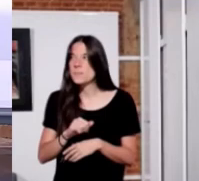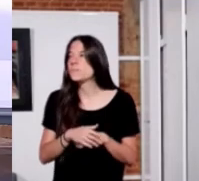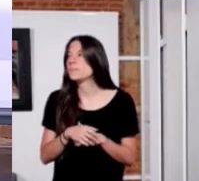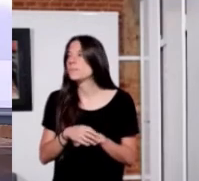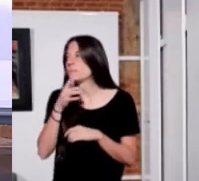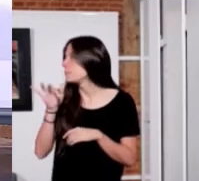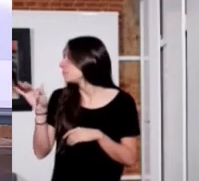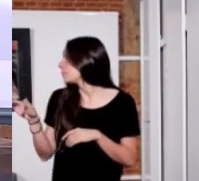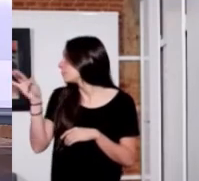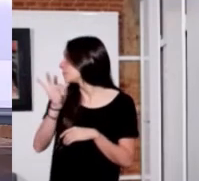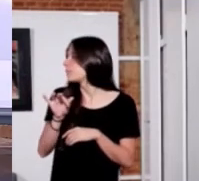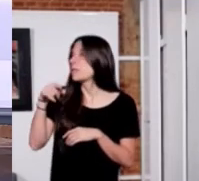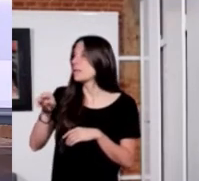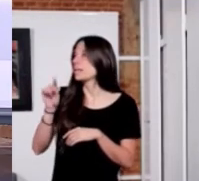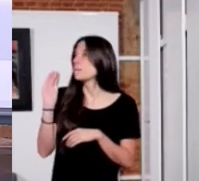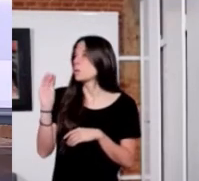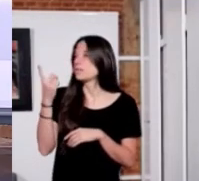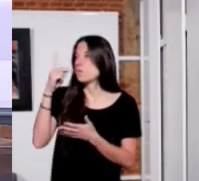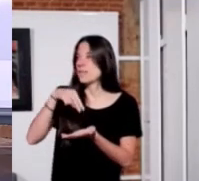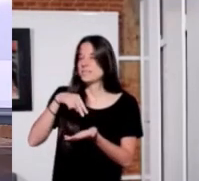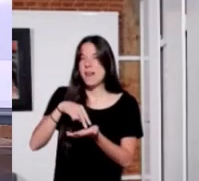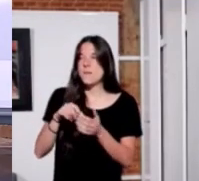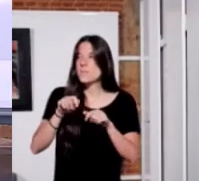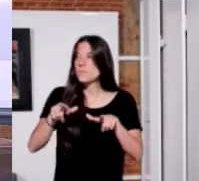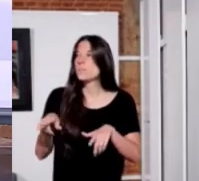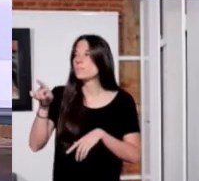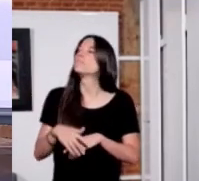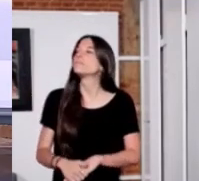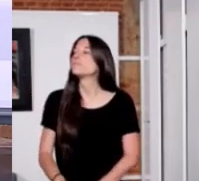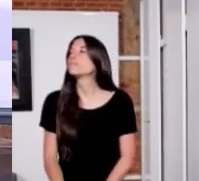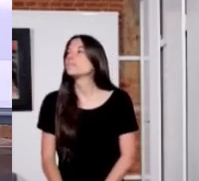Pasamos, pues, aquí también en sala que hay una pregunta.